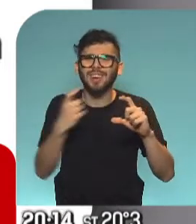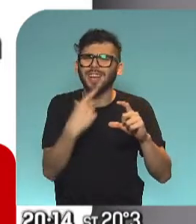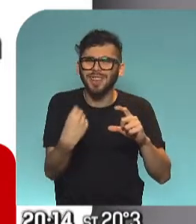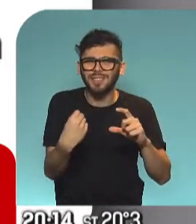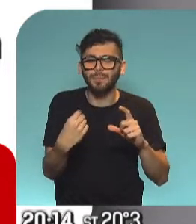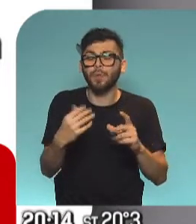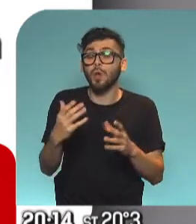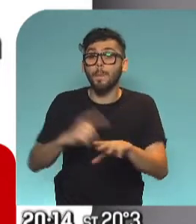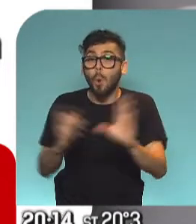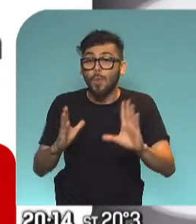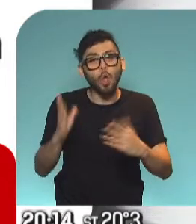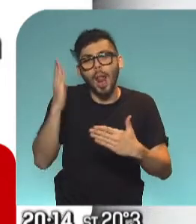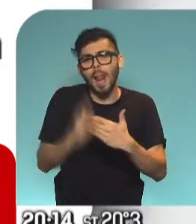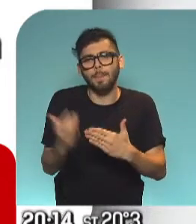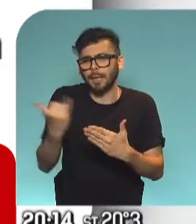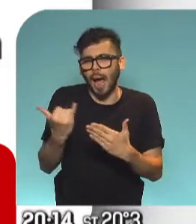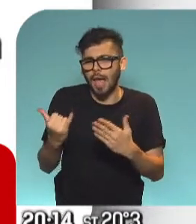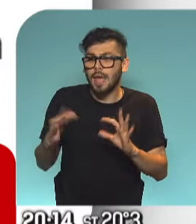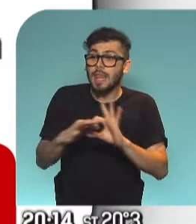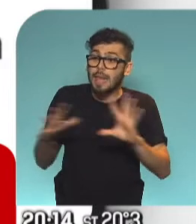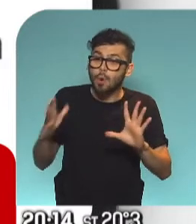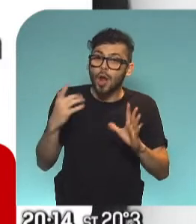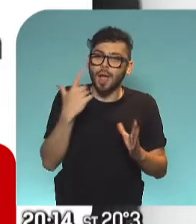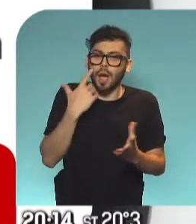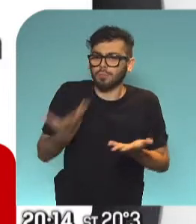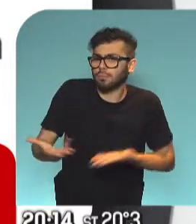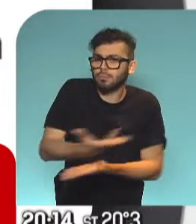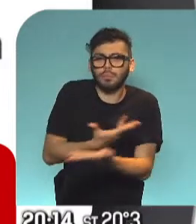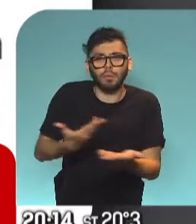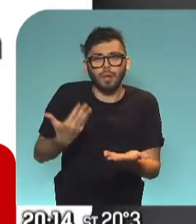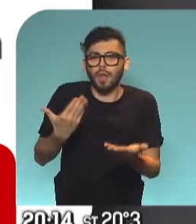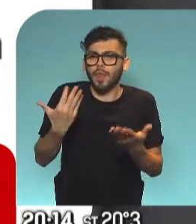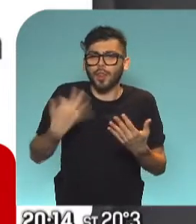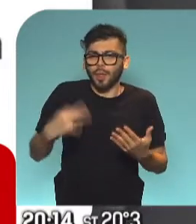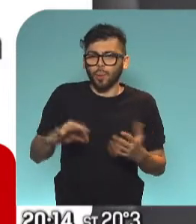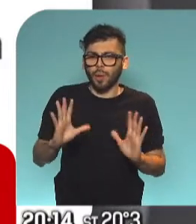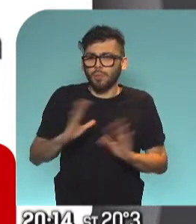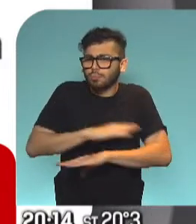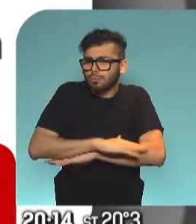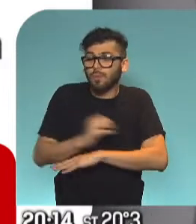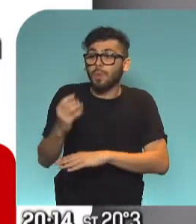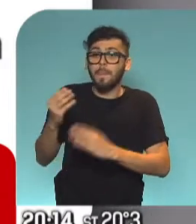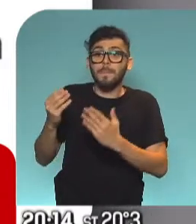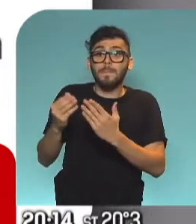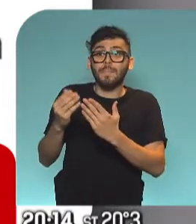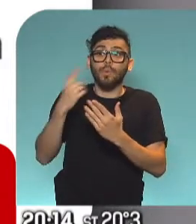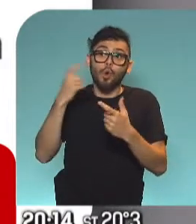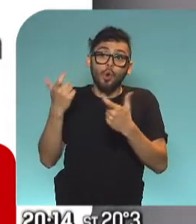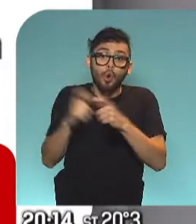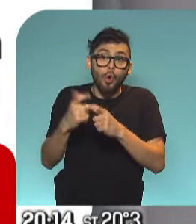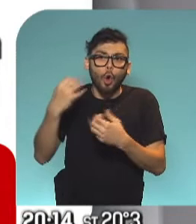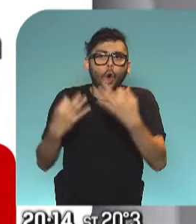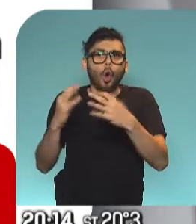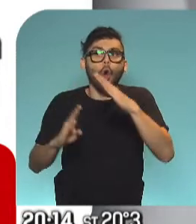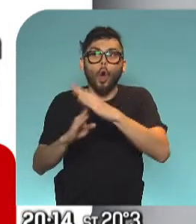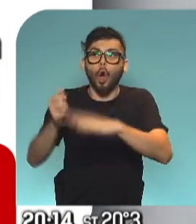un límite, el respeto a la convivencia democrática y sus instituciones. La protesta en la vivienda particular de un ministro de la Corte, donde vive con su familia,